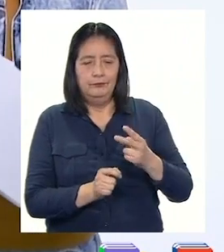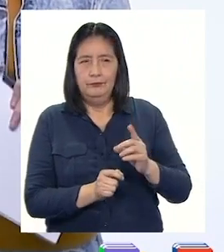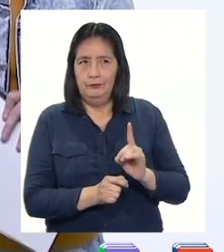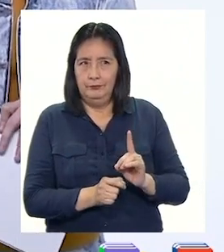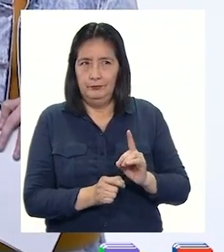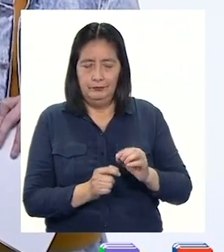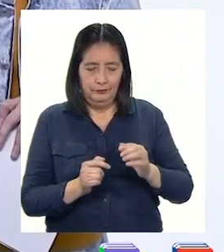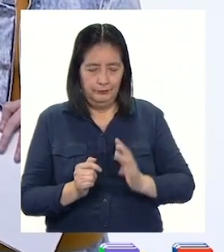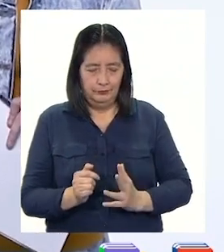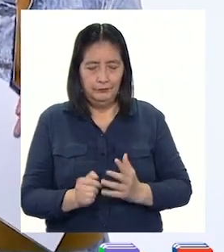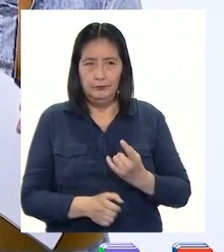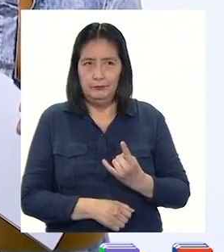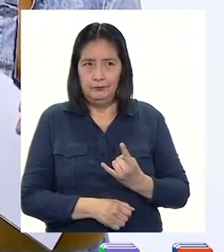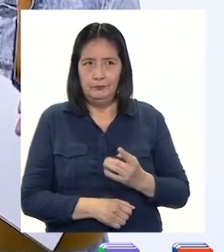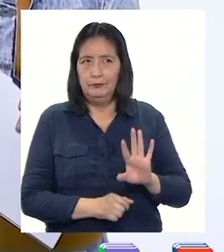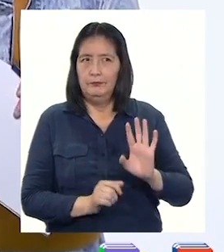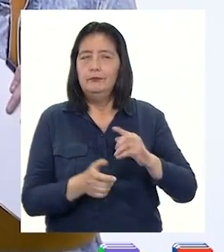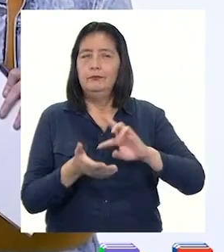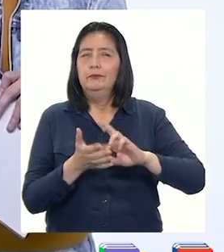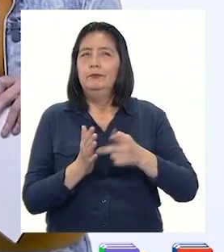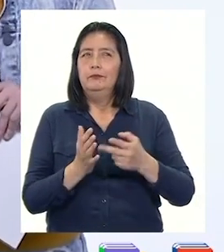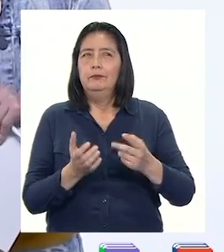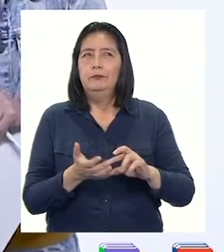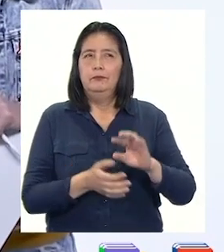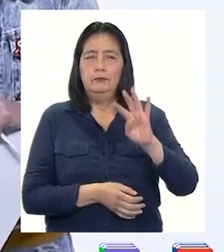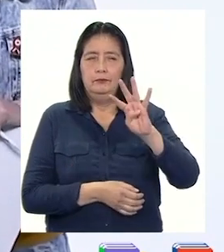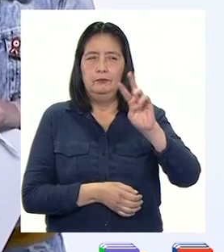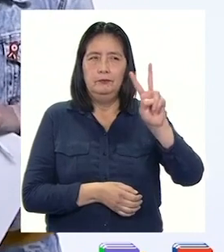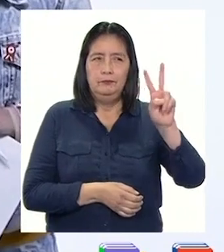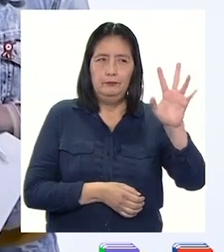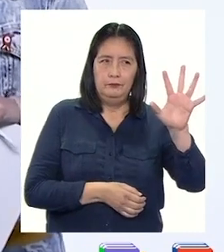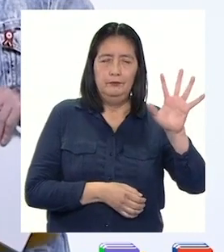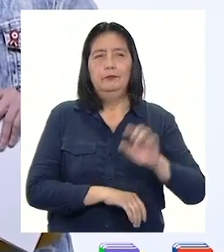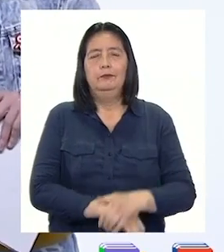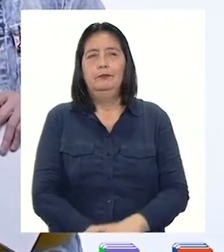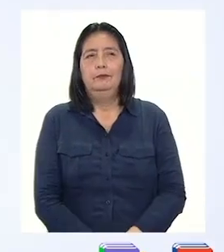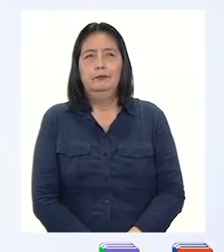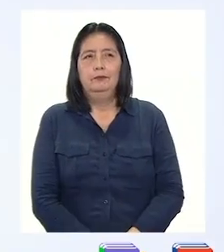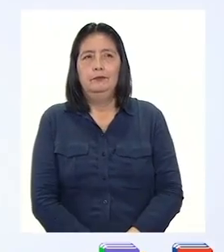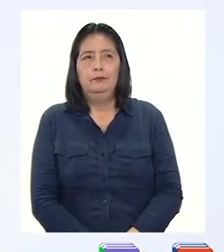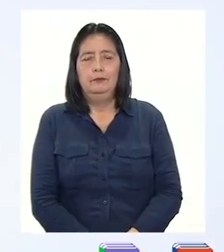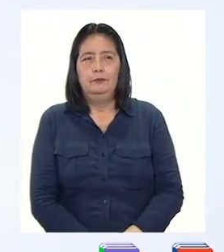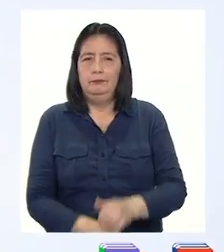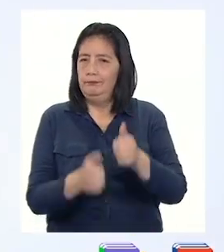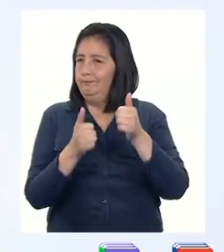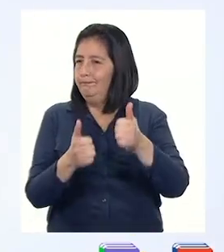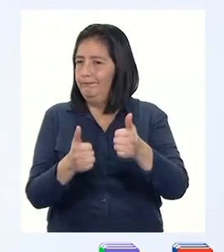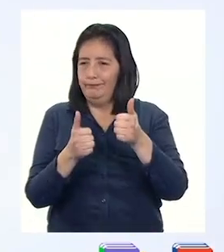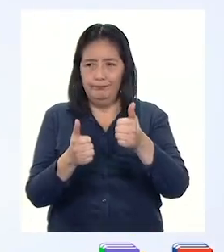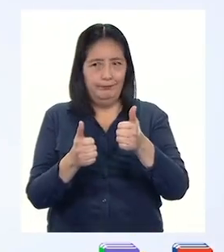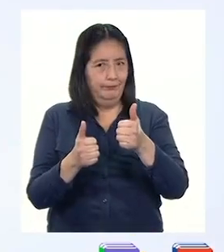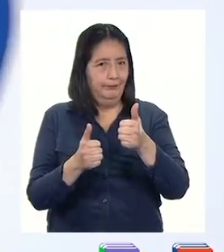2 decenas y 5 unidades. Es decir, que el número es 425.